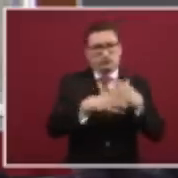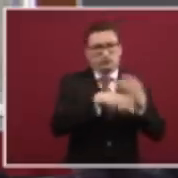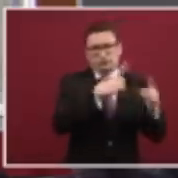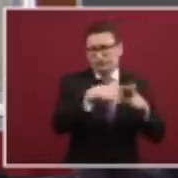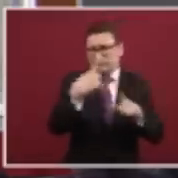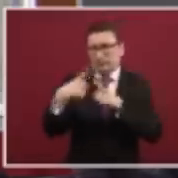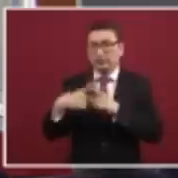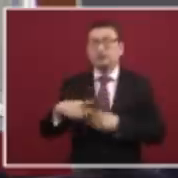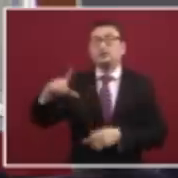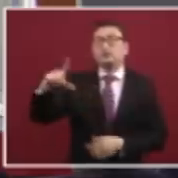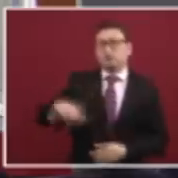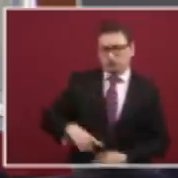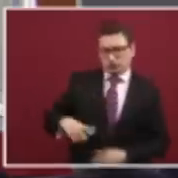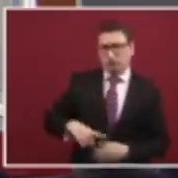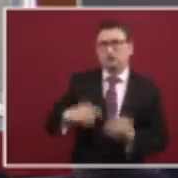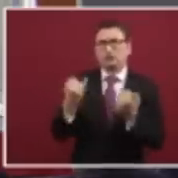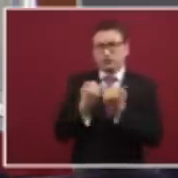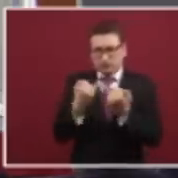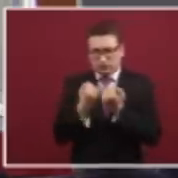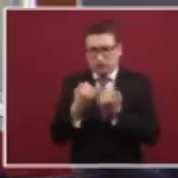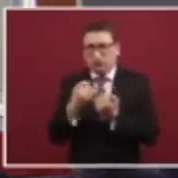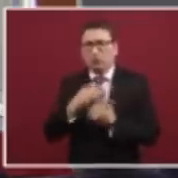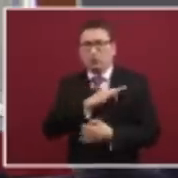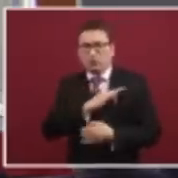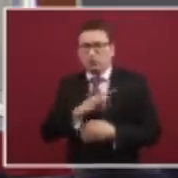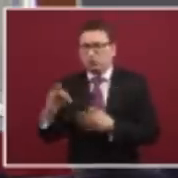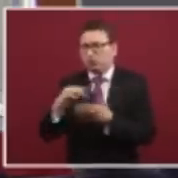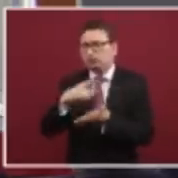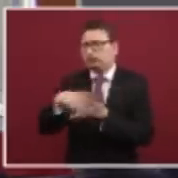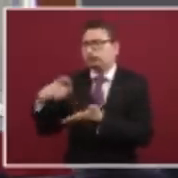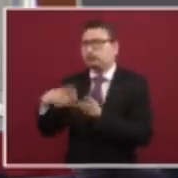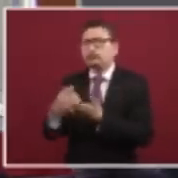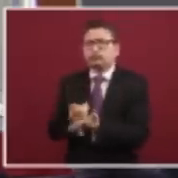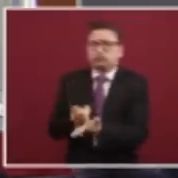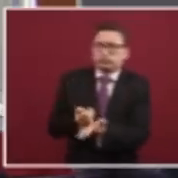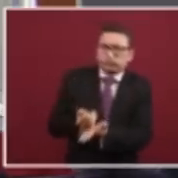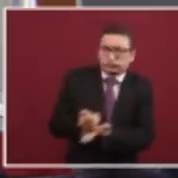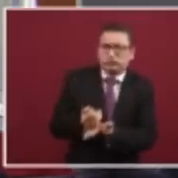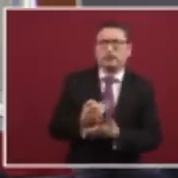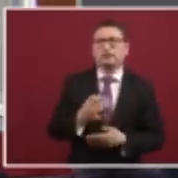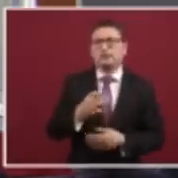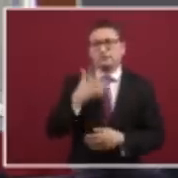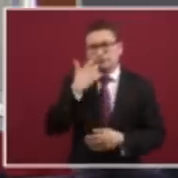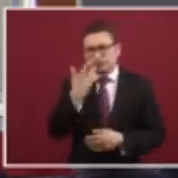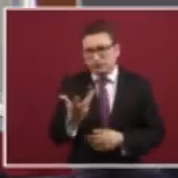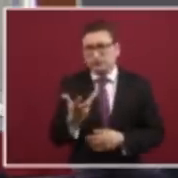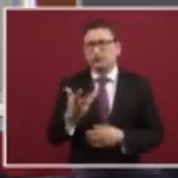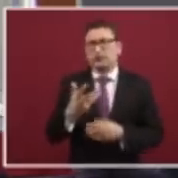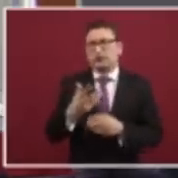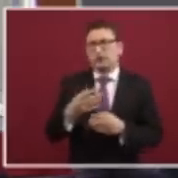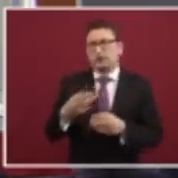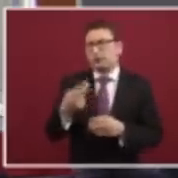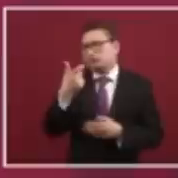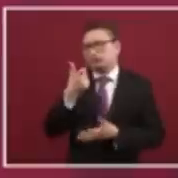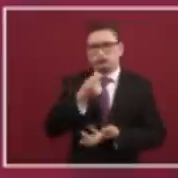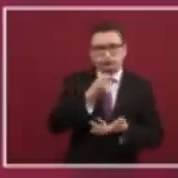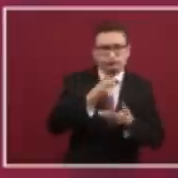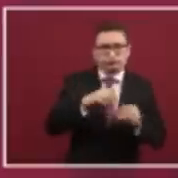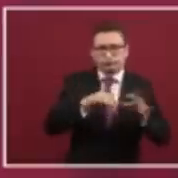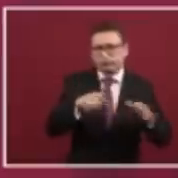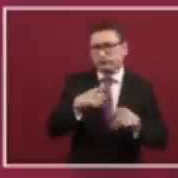y el gobierno tenía también a nivel central la facultad de decidir mediante el mecanismo de financiamiento que